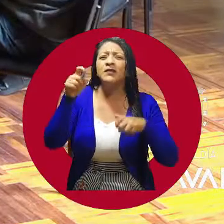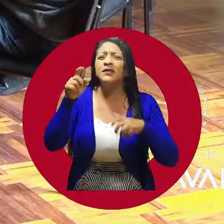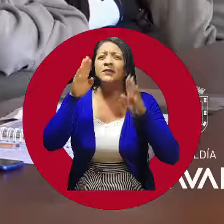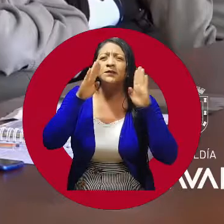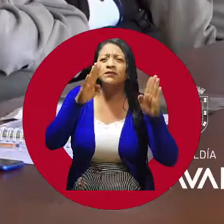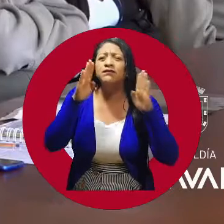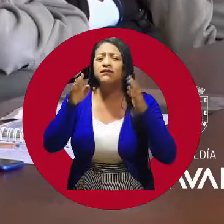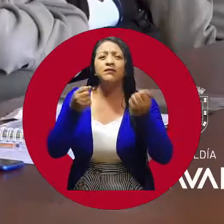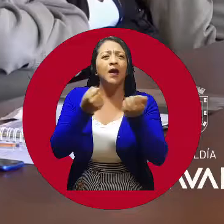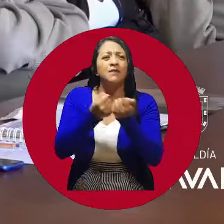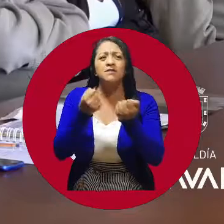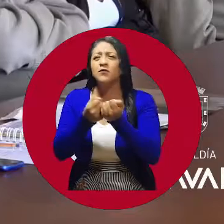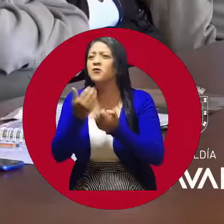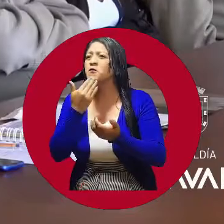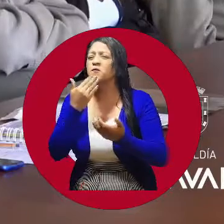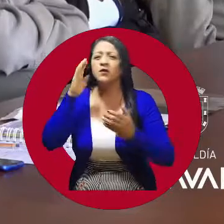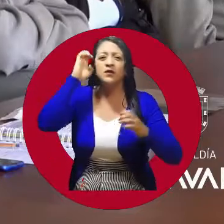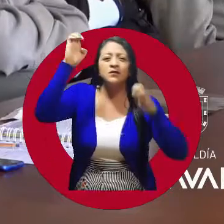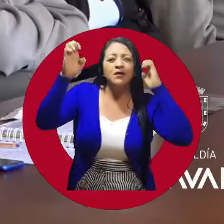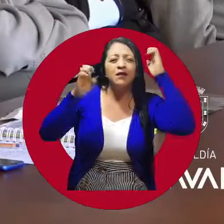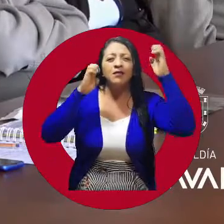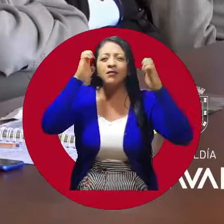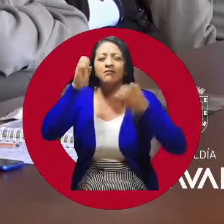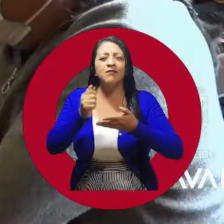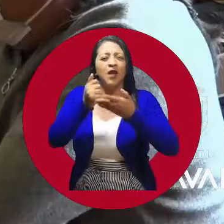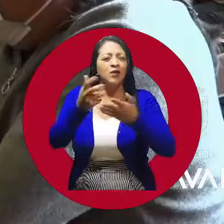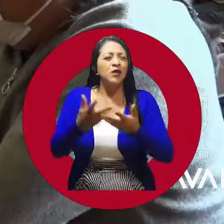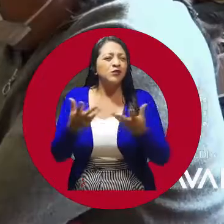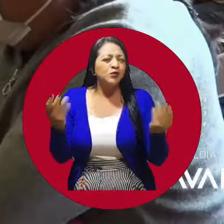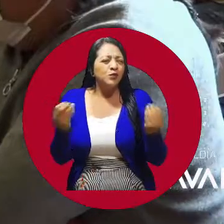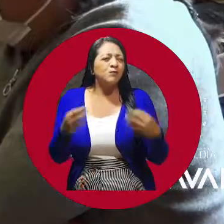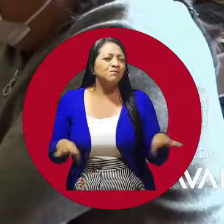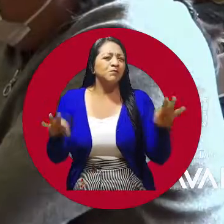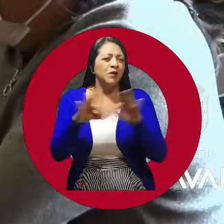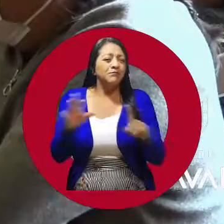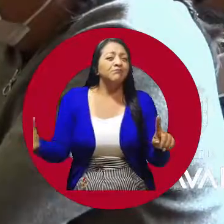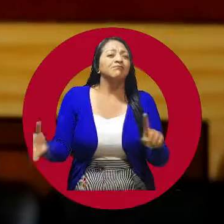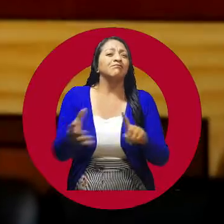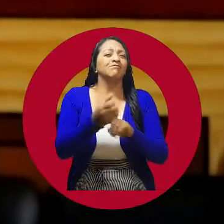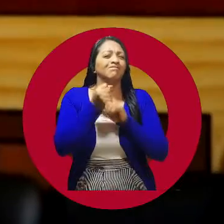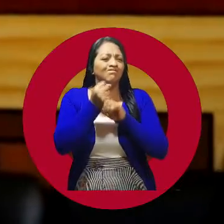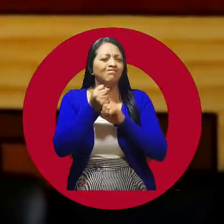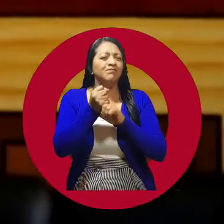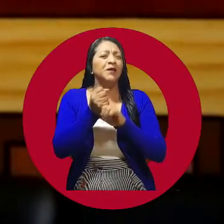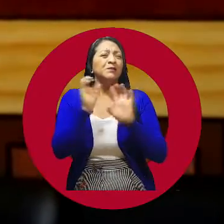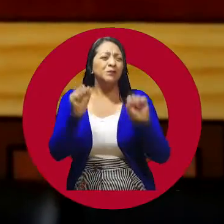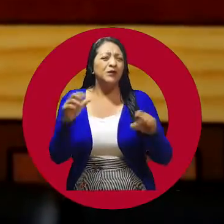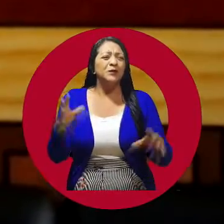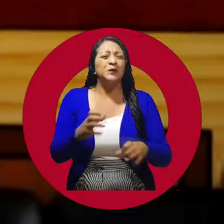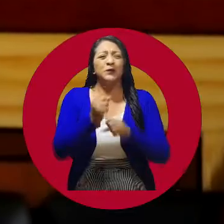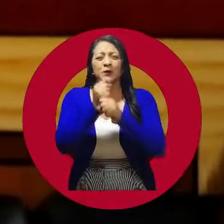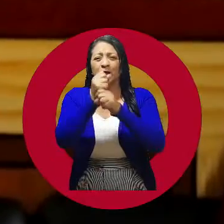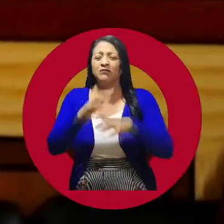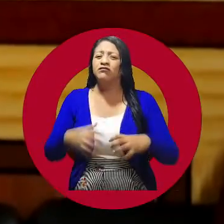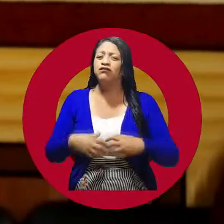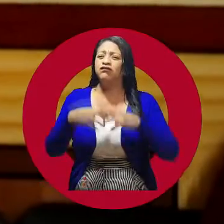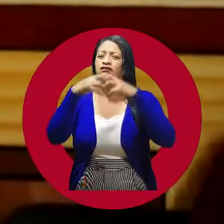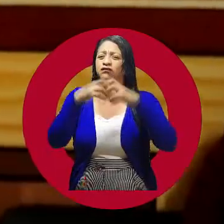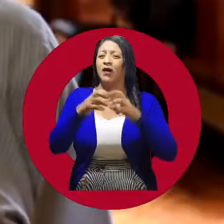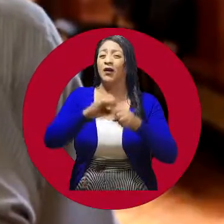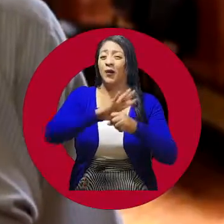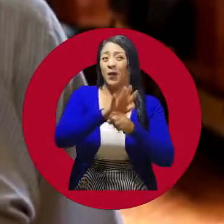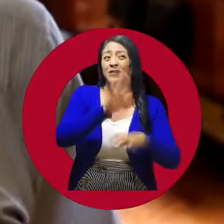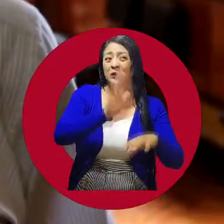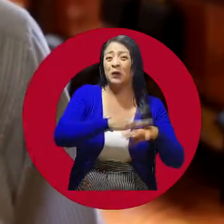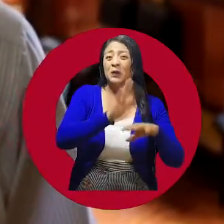sus necesidades y buscar estrategias comerciales relacionados con las posibilidades de recuperación tras los impactos por el